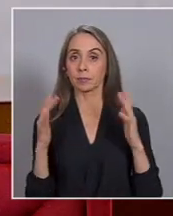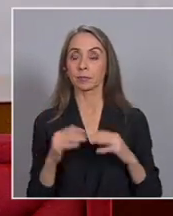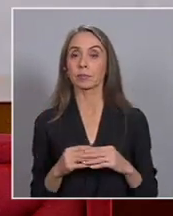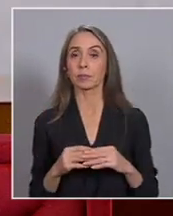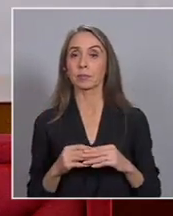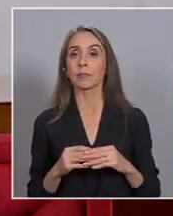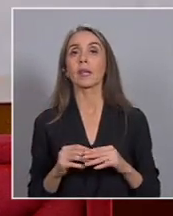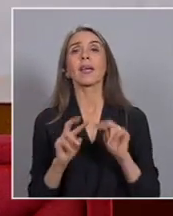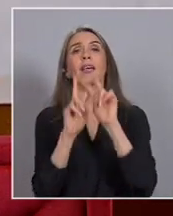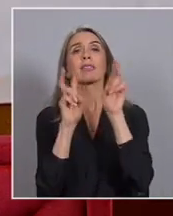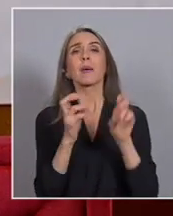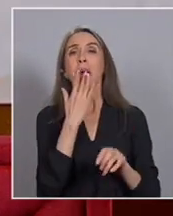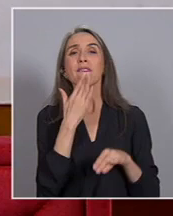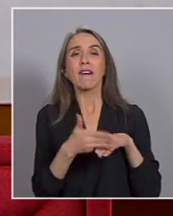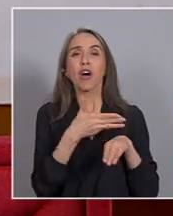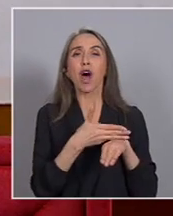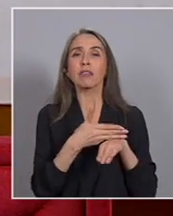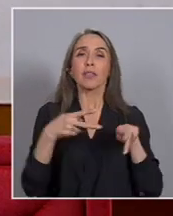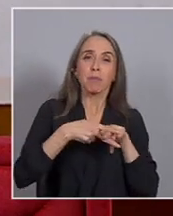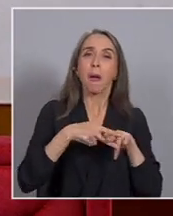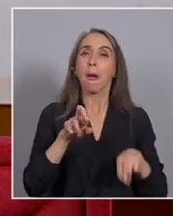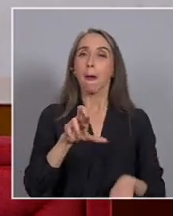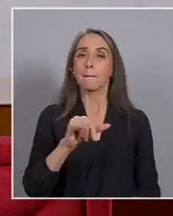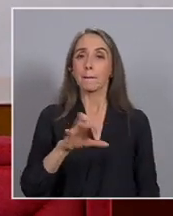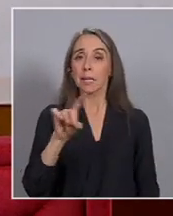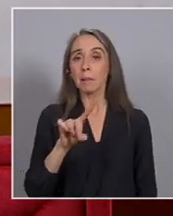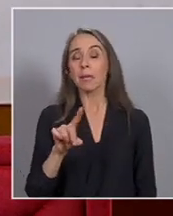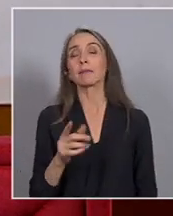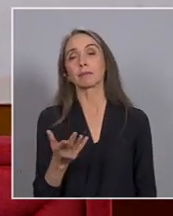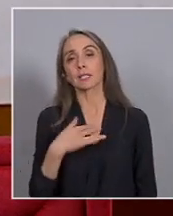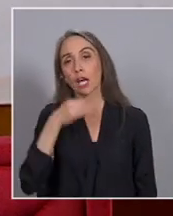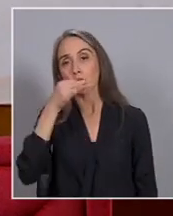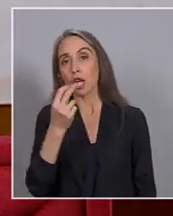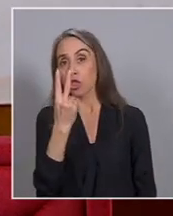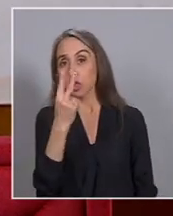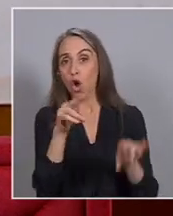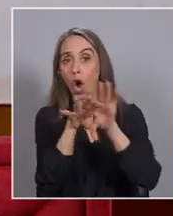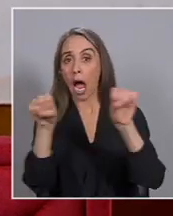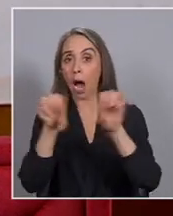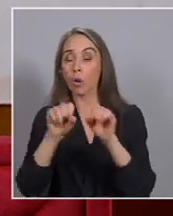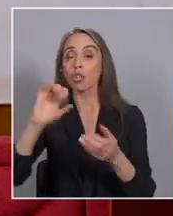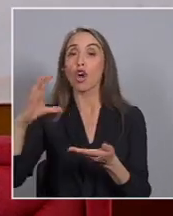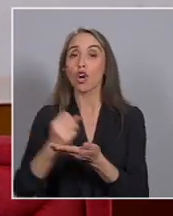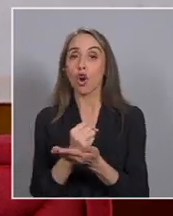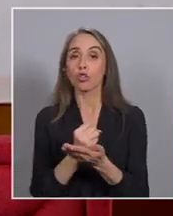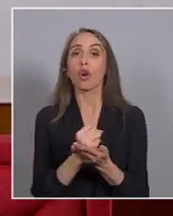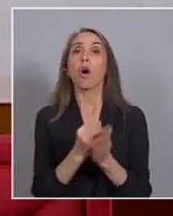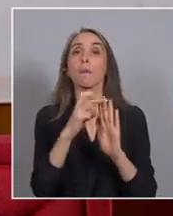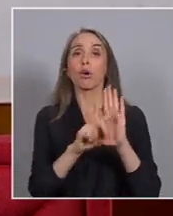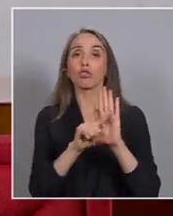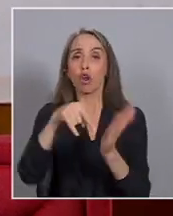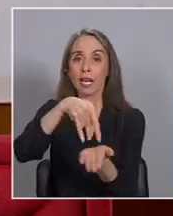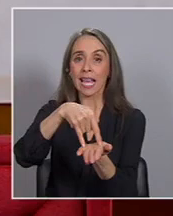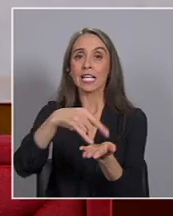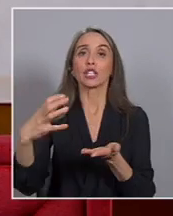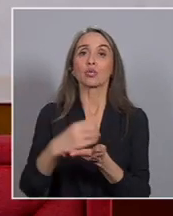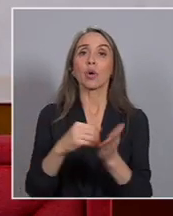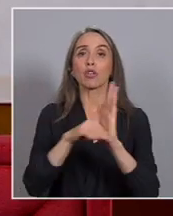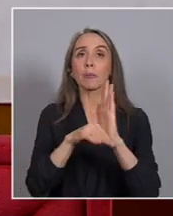Pero sobre las pymes, no puedo dejar de mencionar los dos acuerdos que alcanzamos para aumentar el salario mínimo.